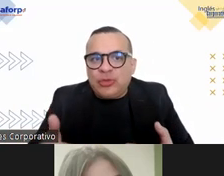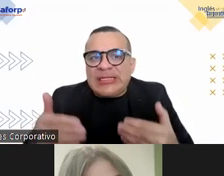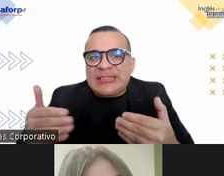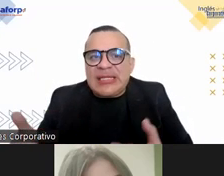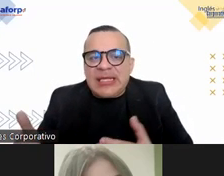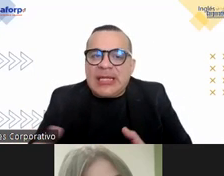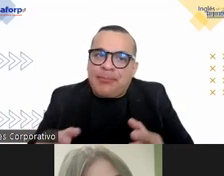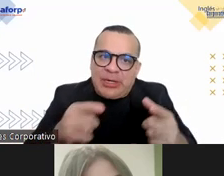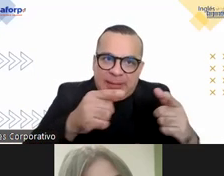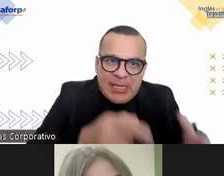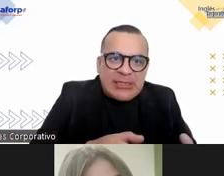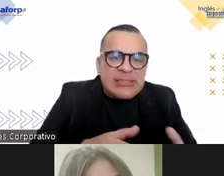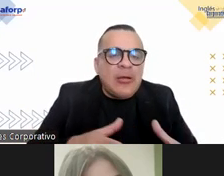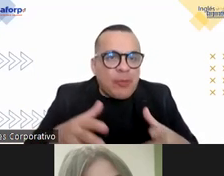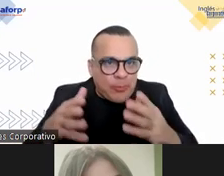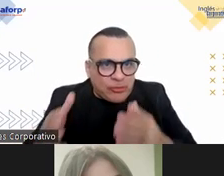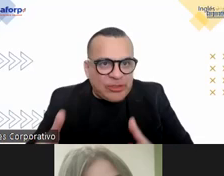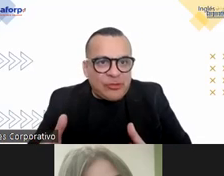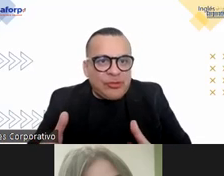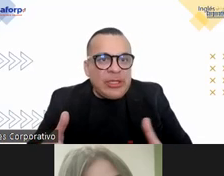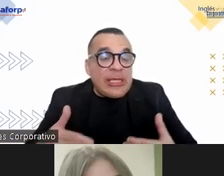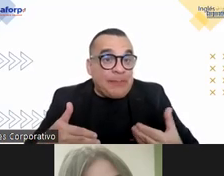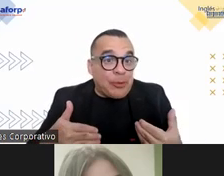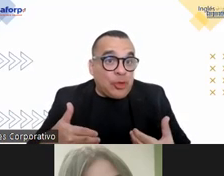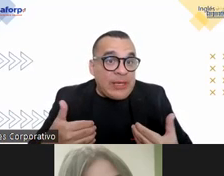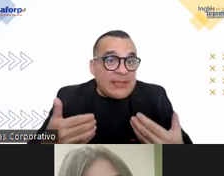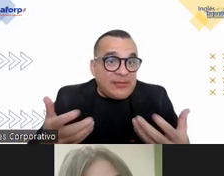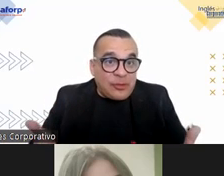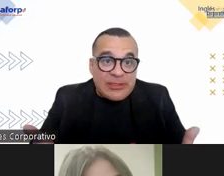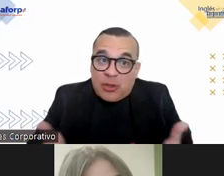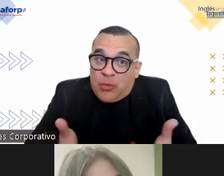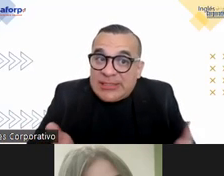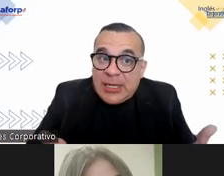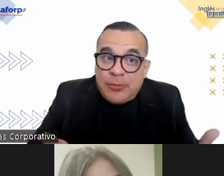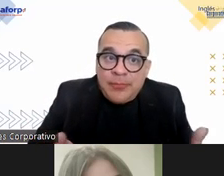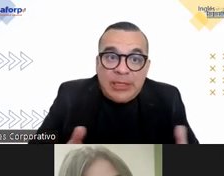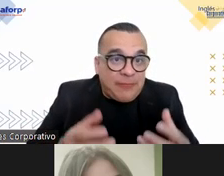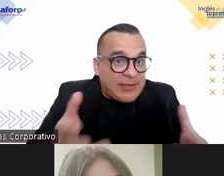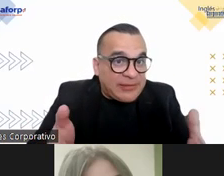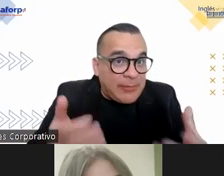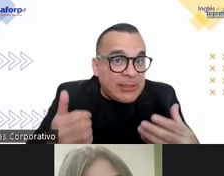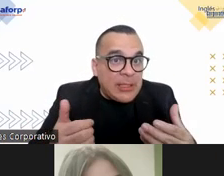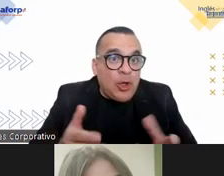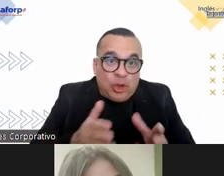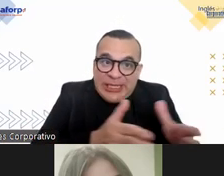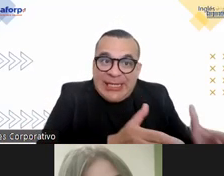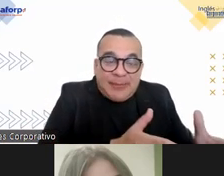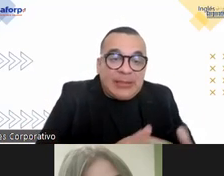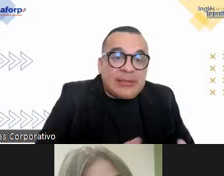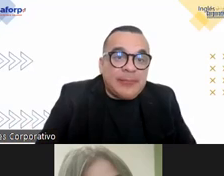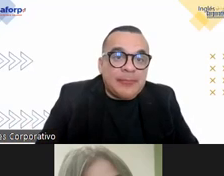esa conducta está dirigida por herramientas, por procesos y por toma de decisiones. ¿Cómo las hago? ¿Inferencialmente